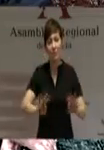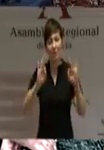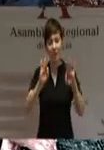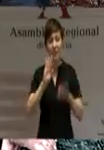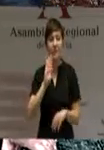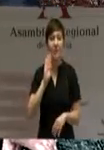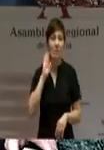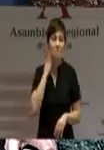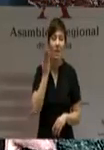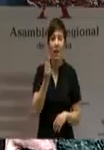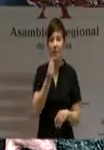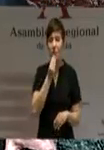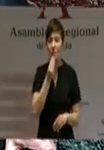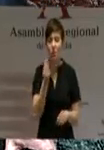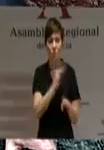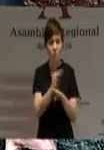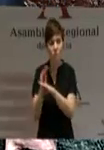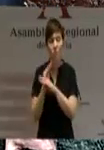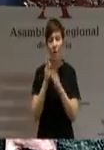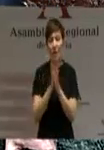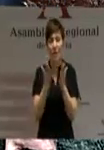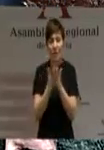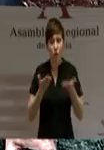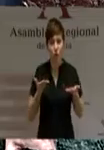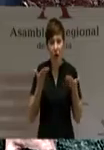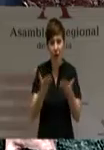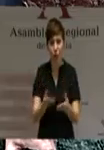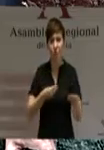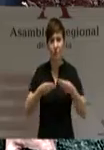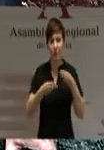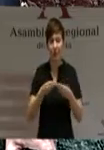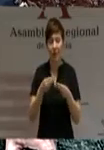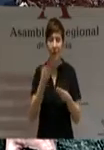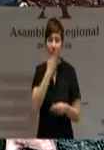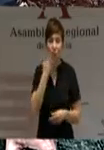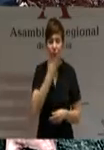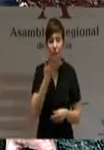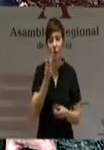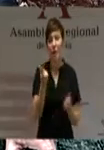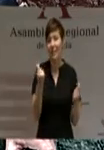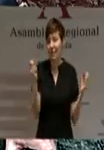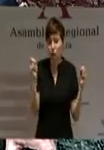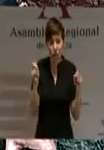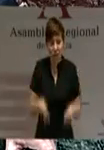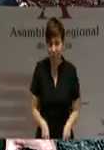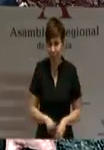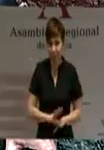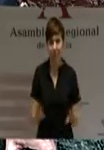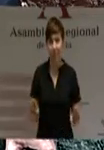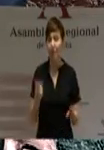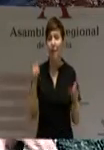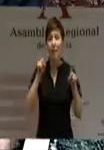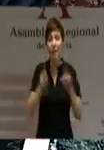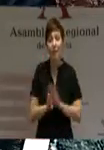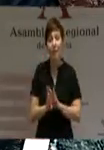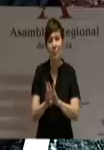transporte, desaparición de la ayuda a libros y material escolar, sin dinero para el mantenimiento de centros educativos, más